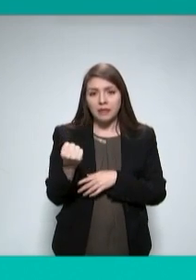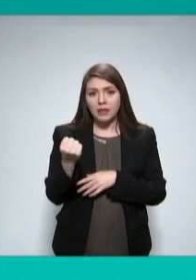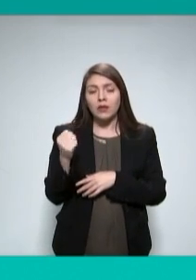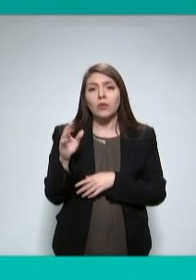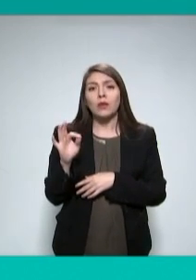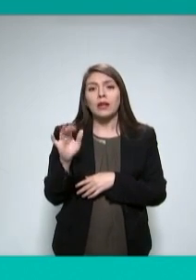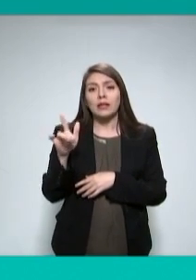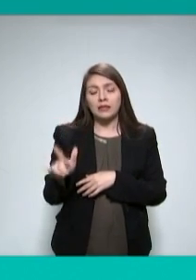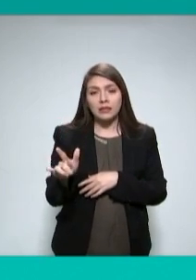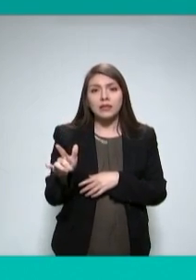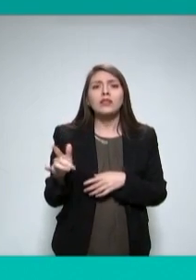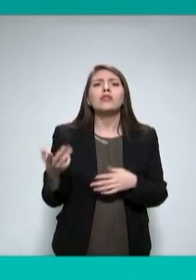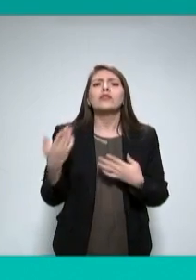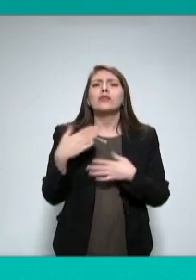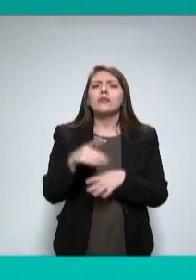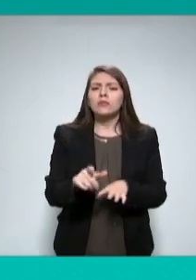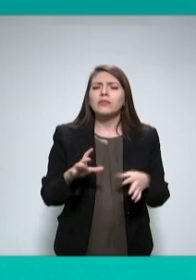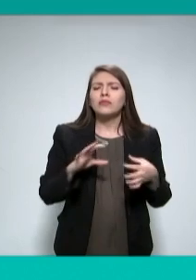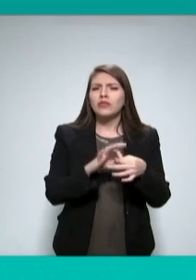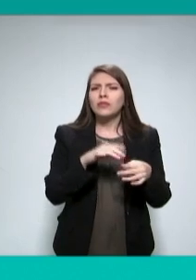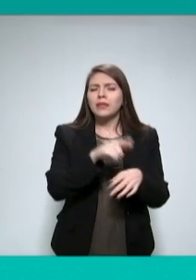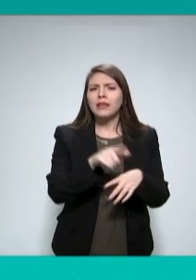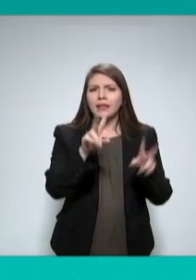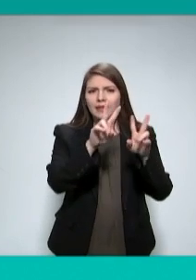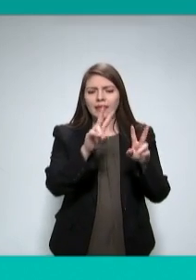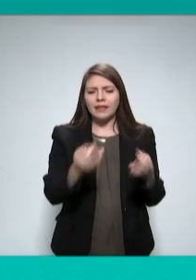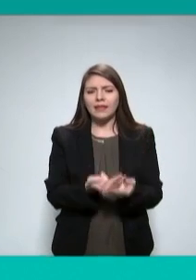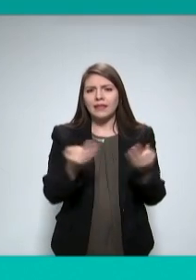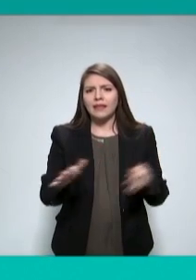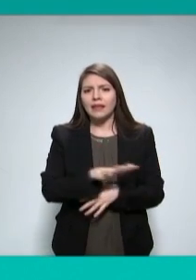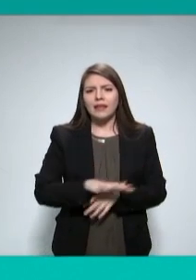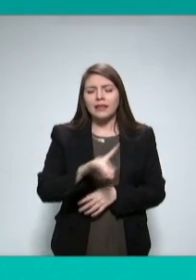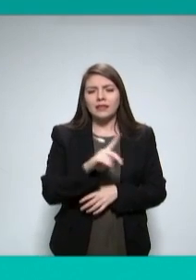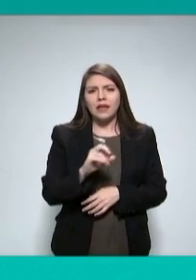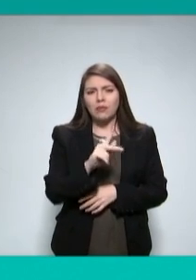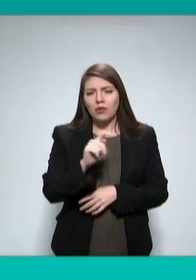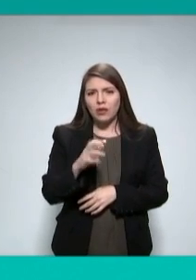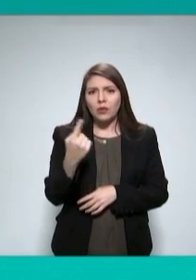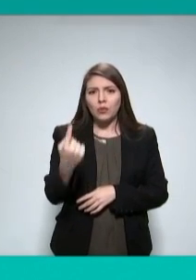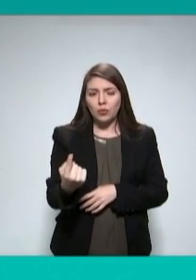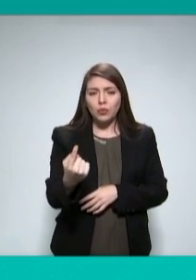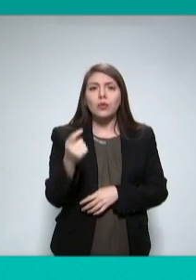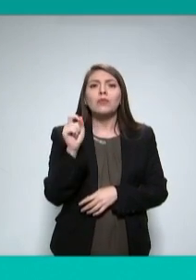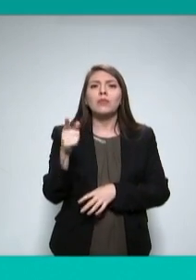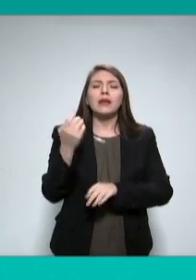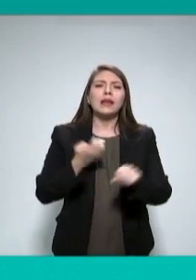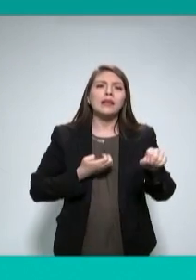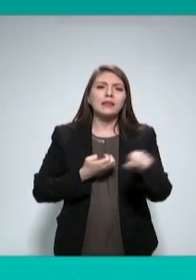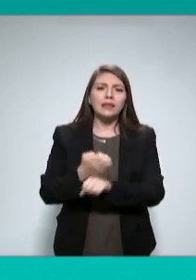relacionado con el terreno denominado zapote 1 ubicado en el municipio de reforma del estado de